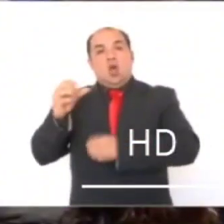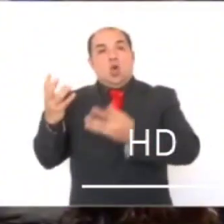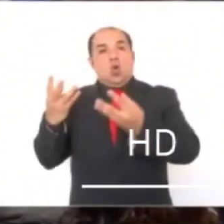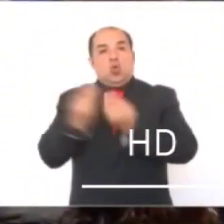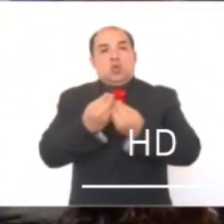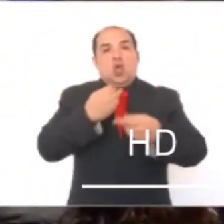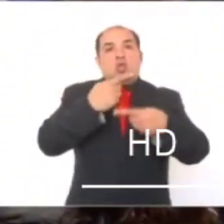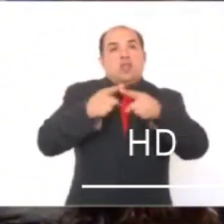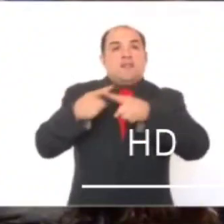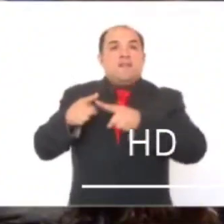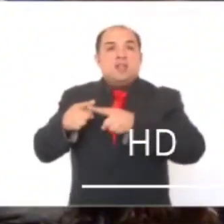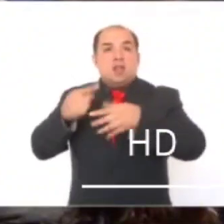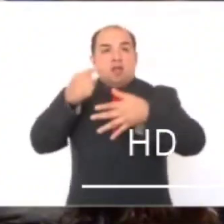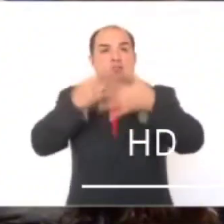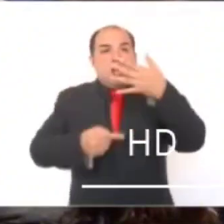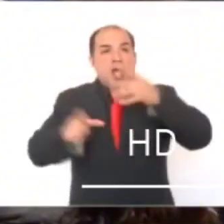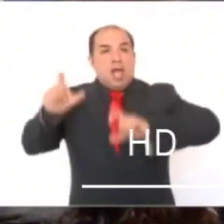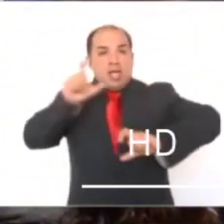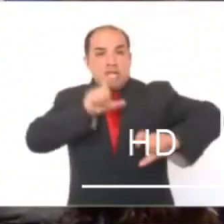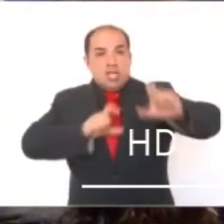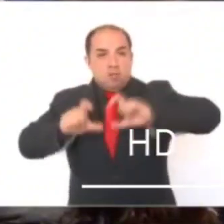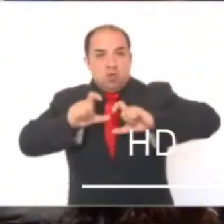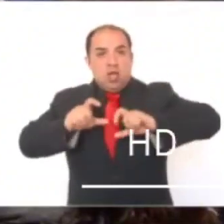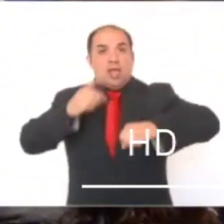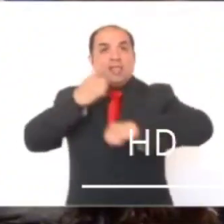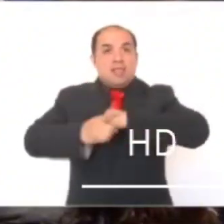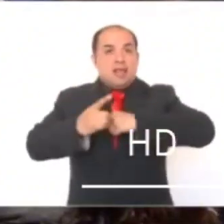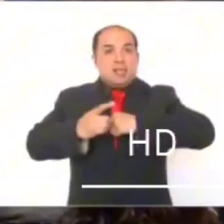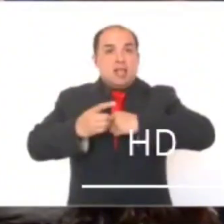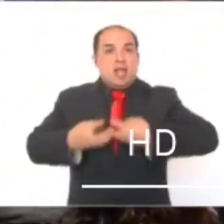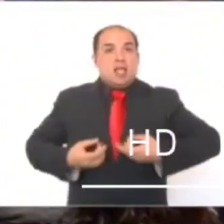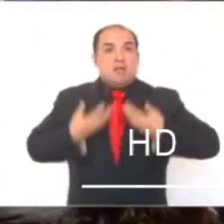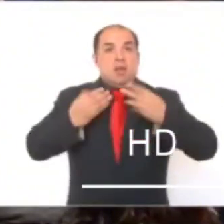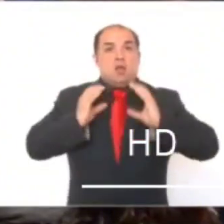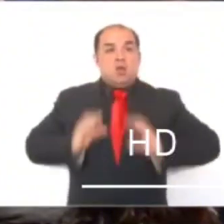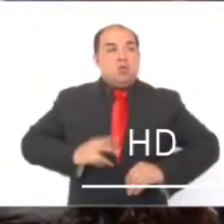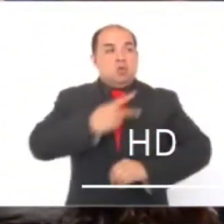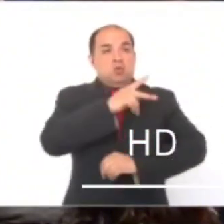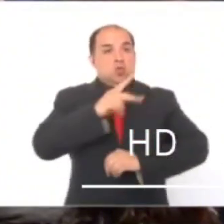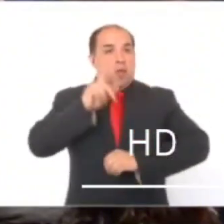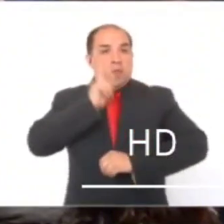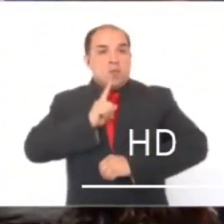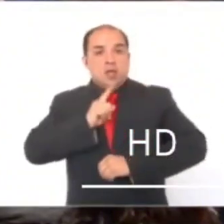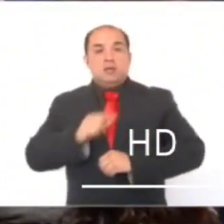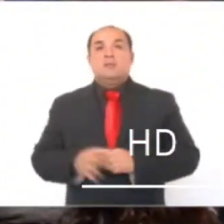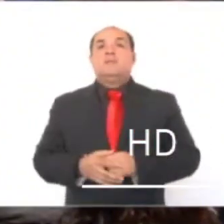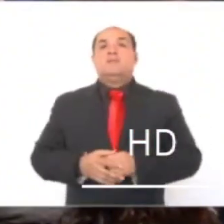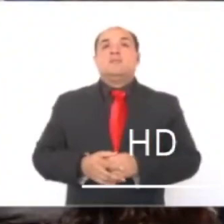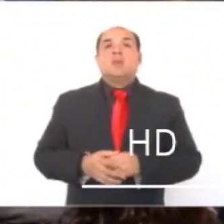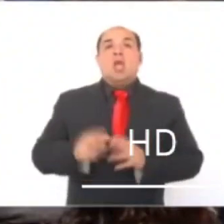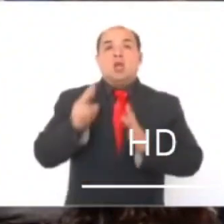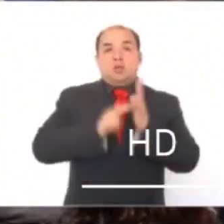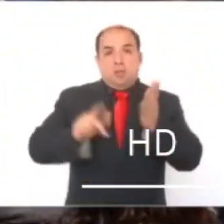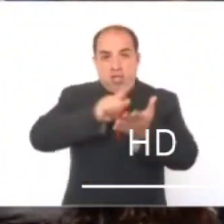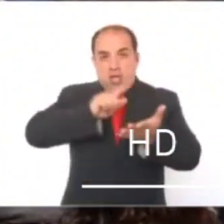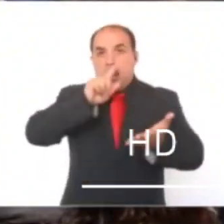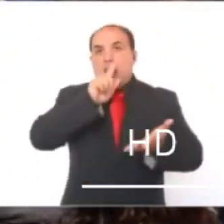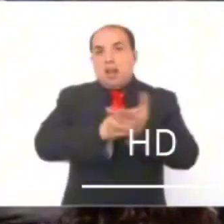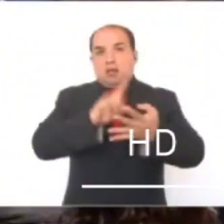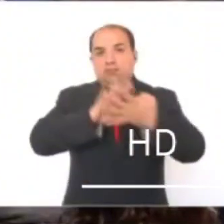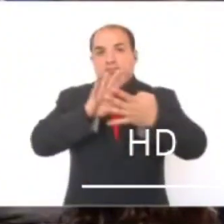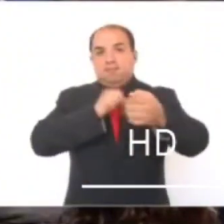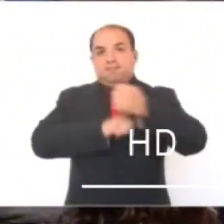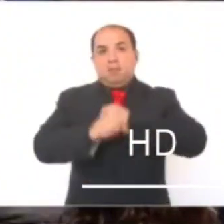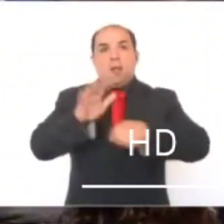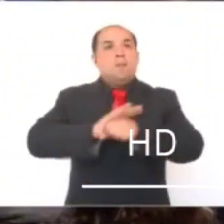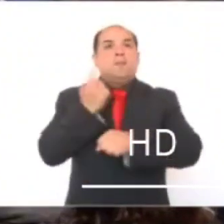de líquidos corrosivos que dañan y queman los cuerpos de las mujeres? Se reformó el Código Penal porque no